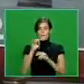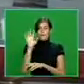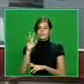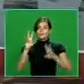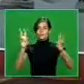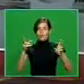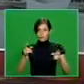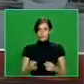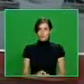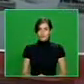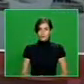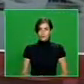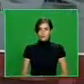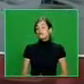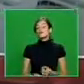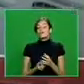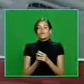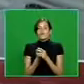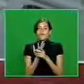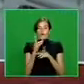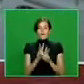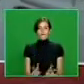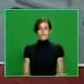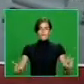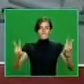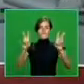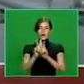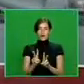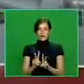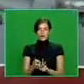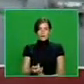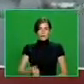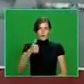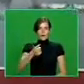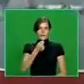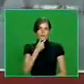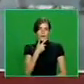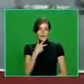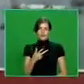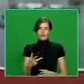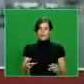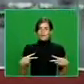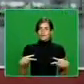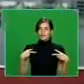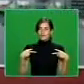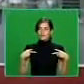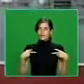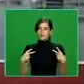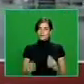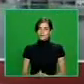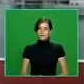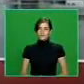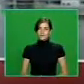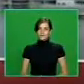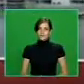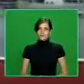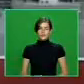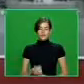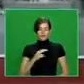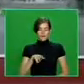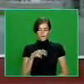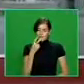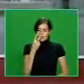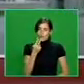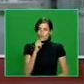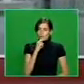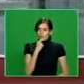nuevo donde florezcan los valores más hermosos de la vida verdad Así que estuvimos visitando a los